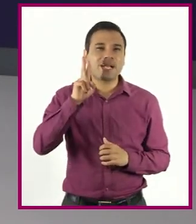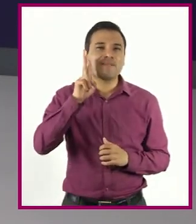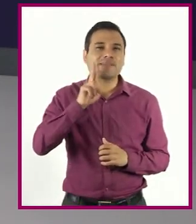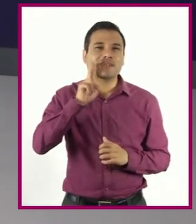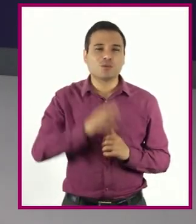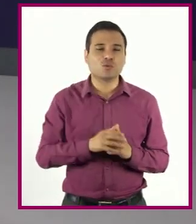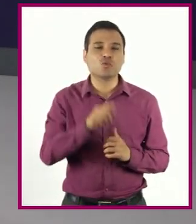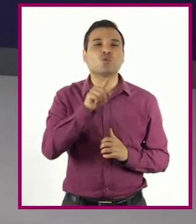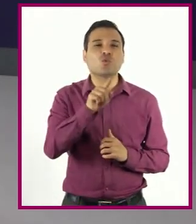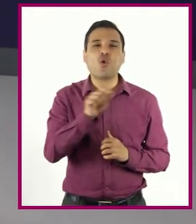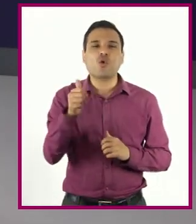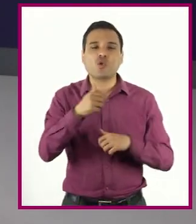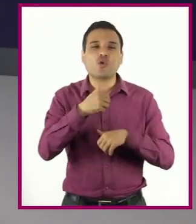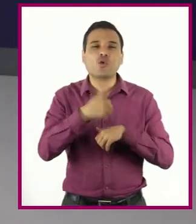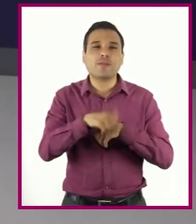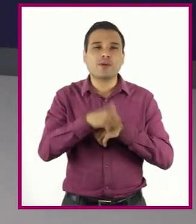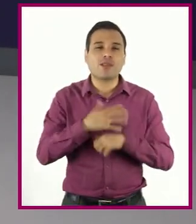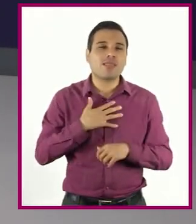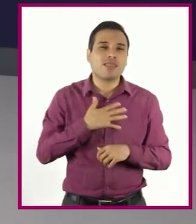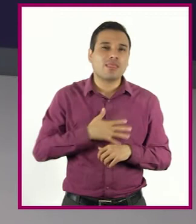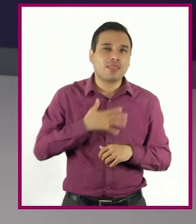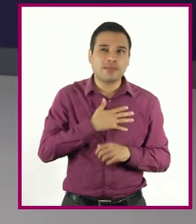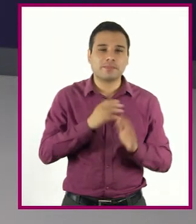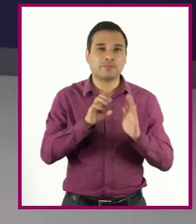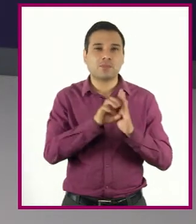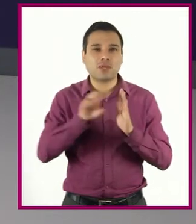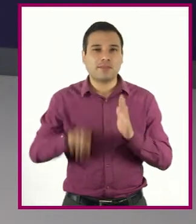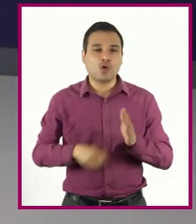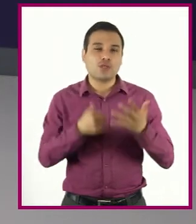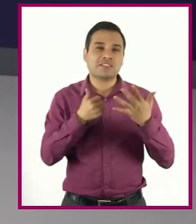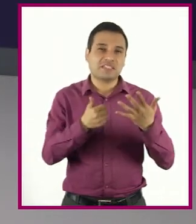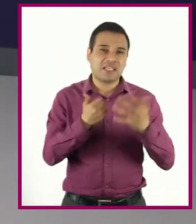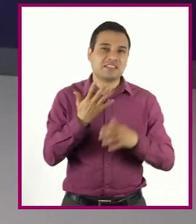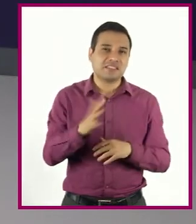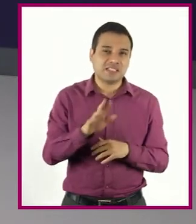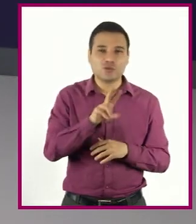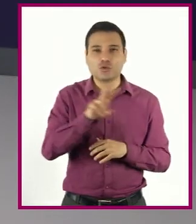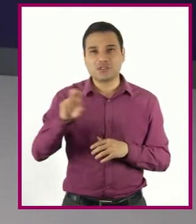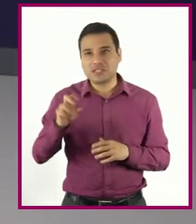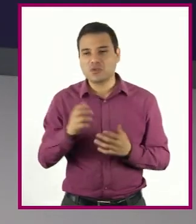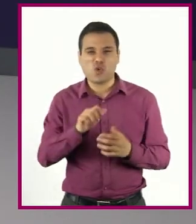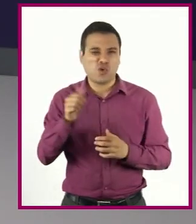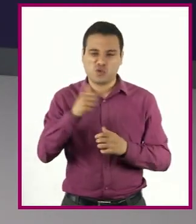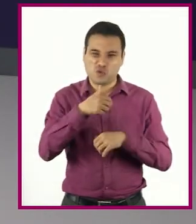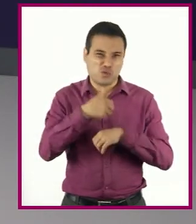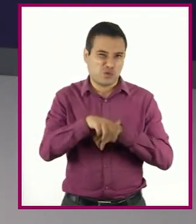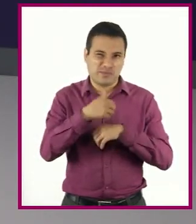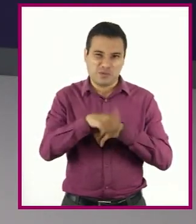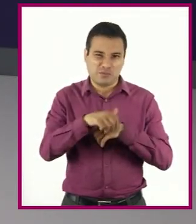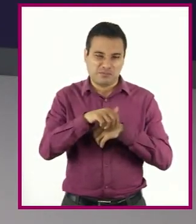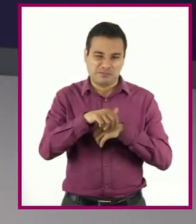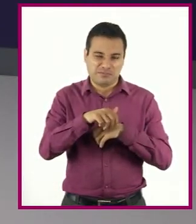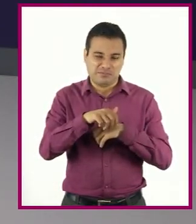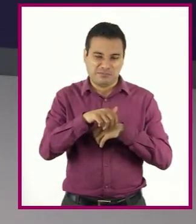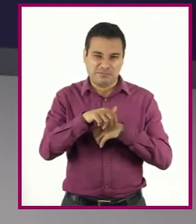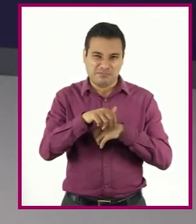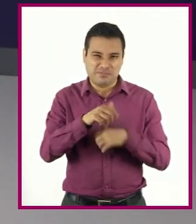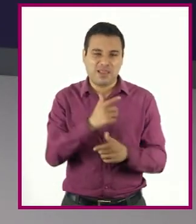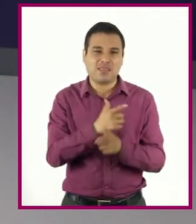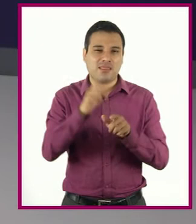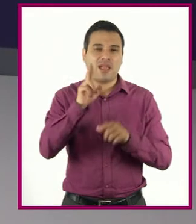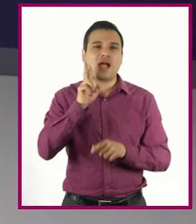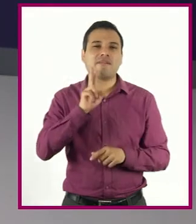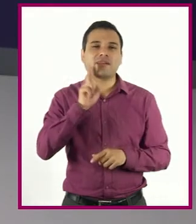valores, por ejemplo, 6, 10, 200 o cualquier valor mayor que 5, para